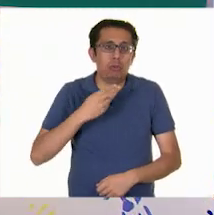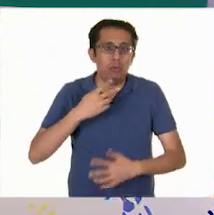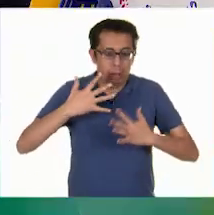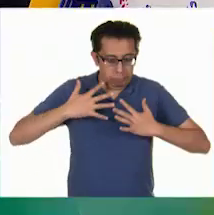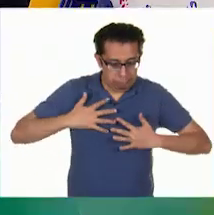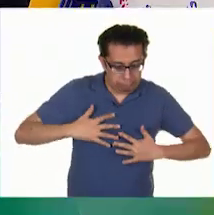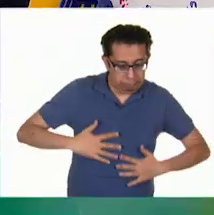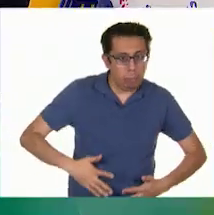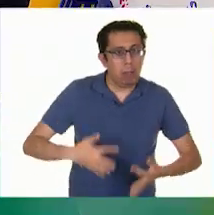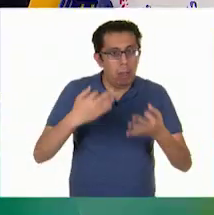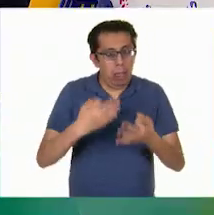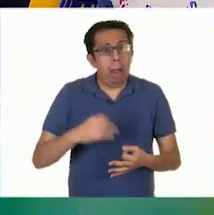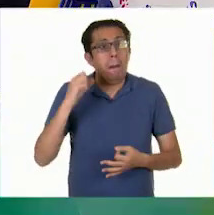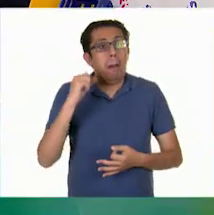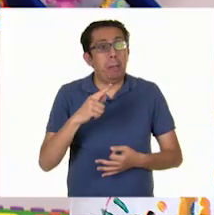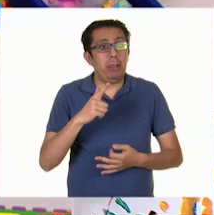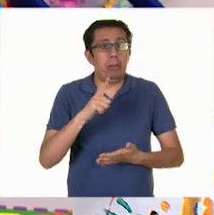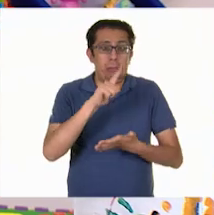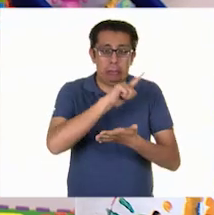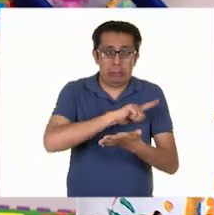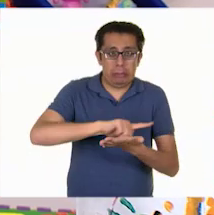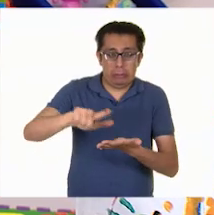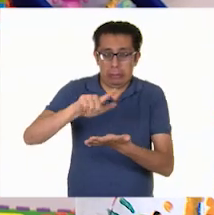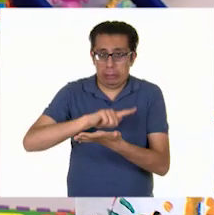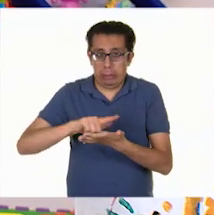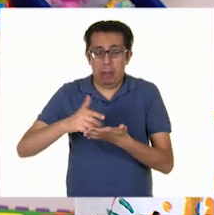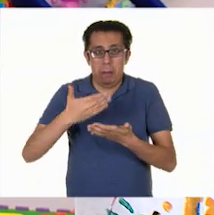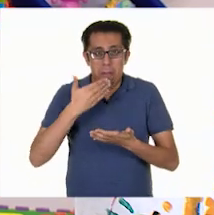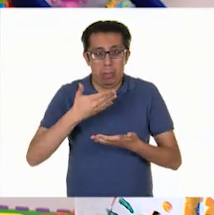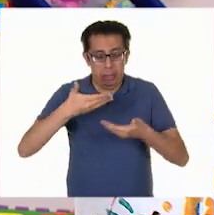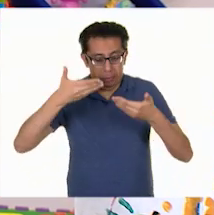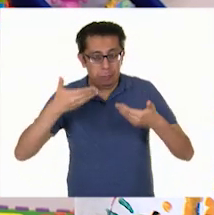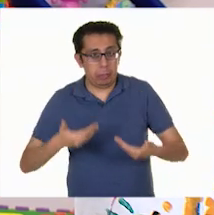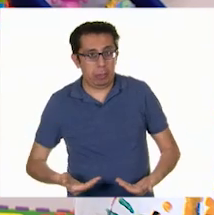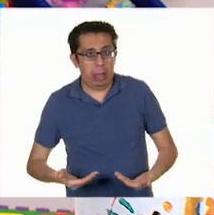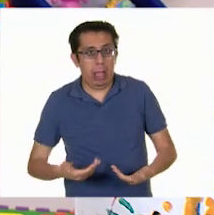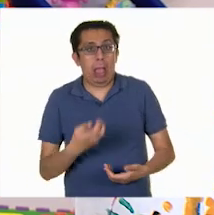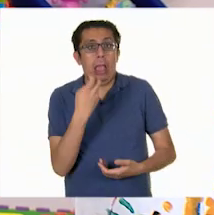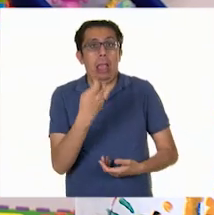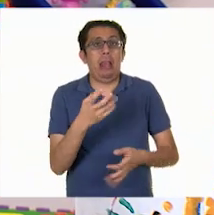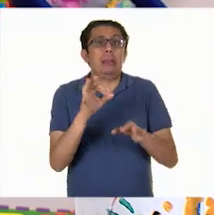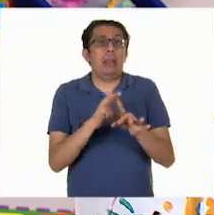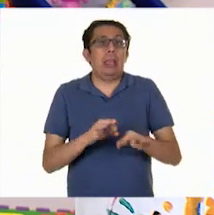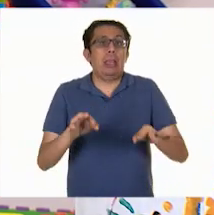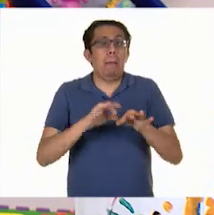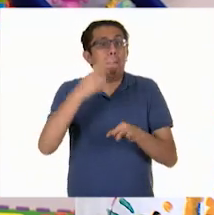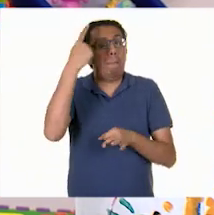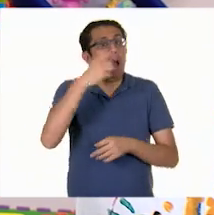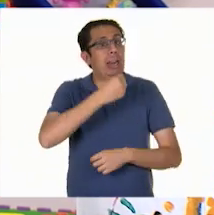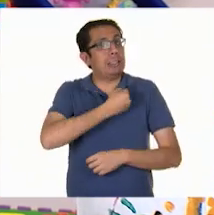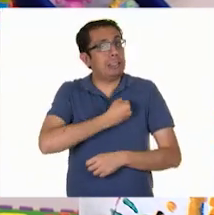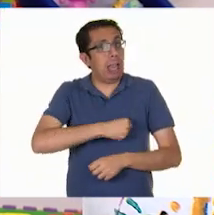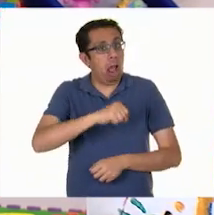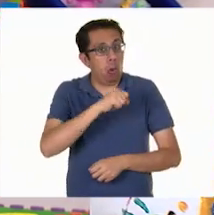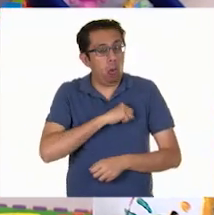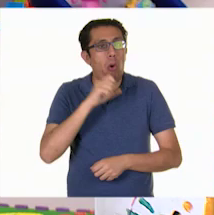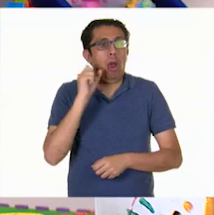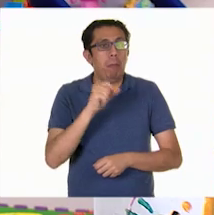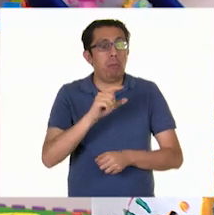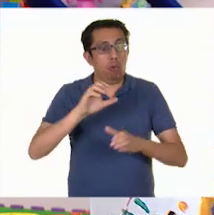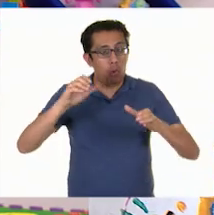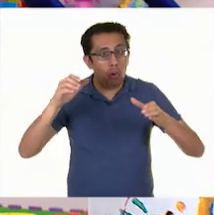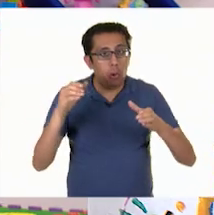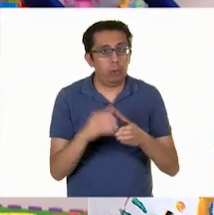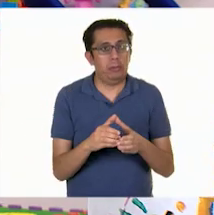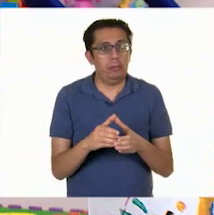Bueno, en cuanto al aseo, no hay duda. Es importante para la salud de ella y también de toda la comunidad.